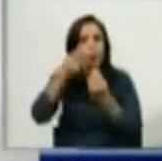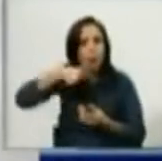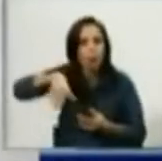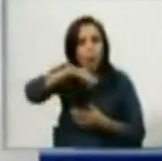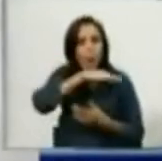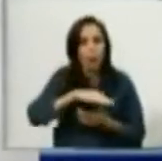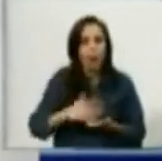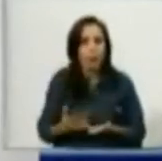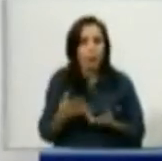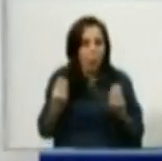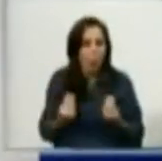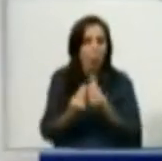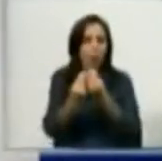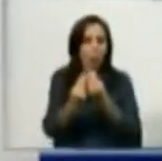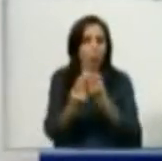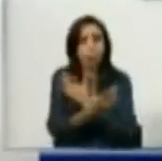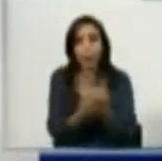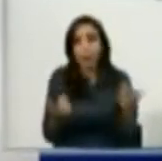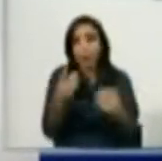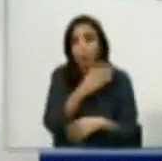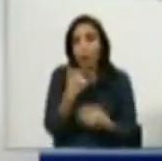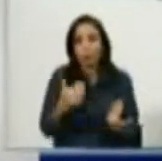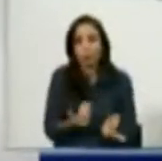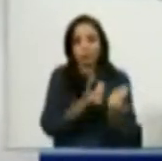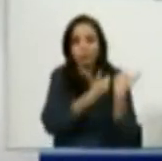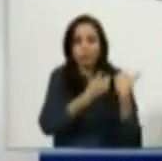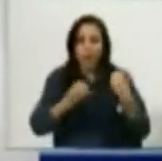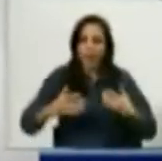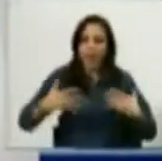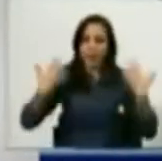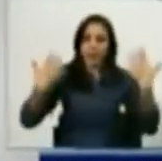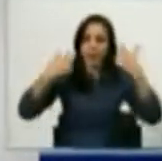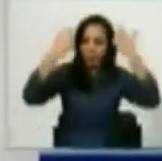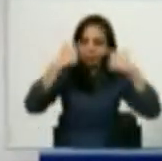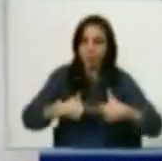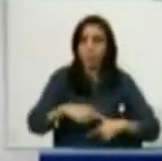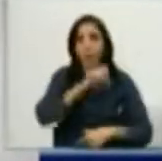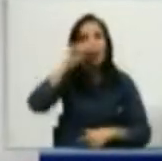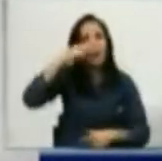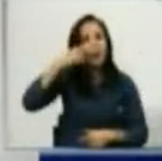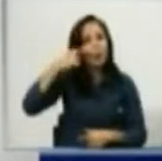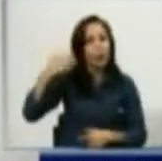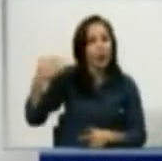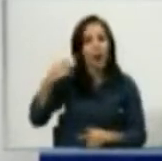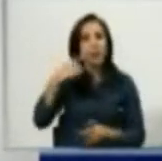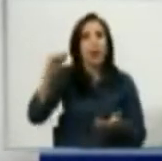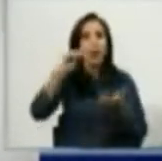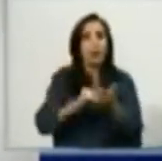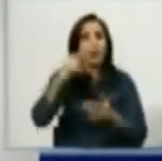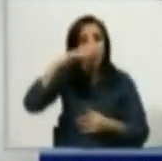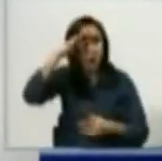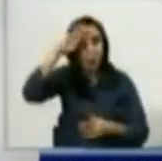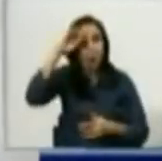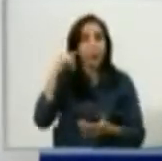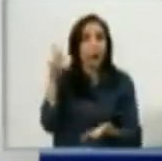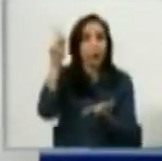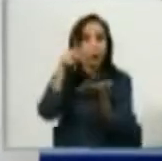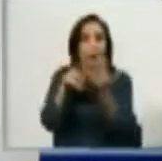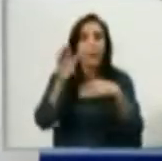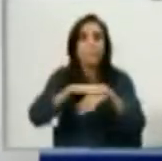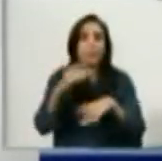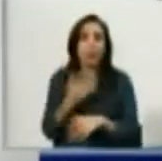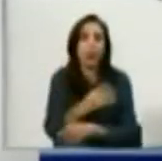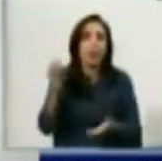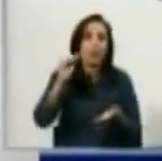veces se pondría un destino que asumió con alegría recuerdo el día que nos anunció Que regresaba la Habana porque su cáncer había